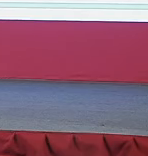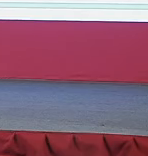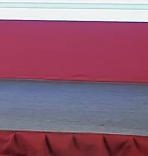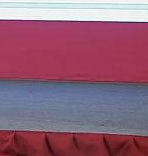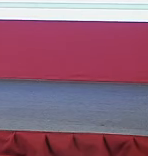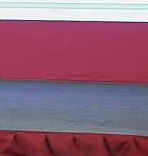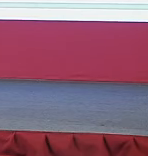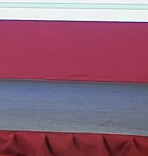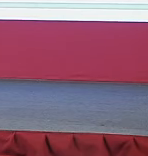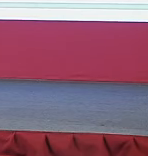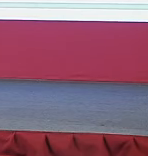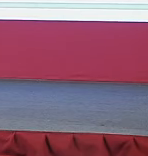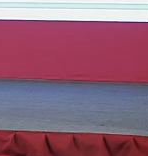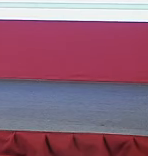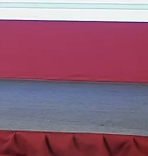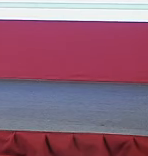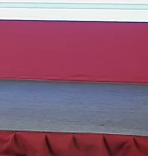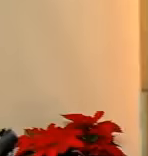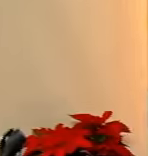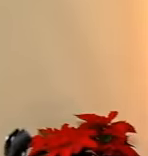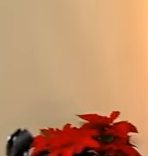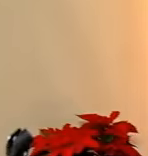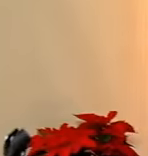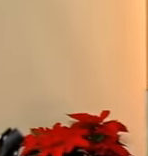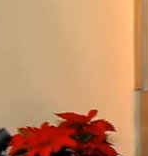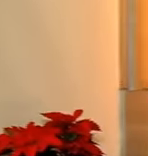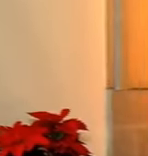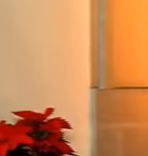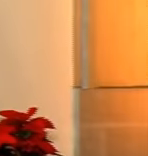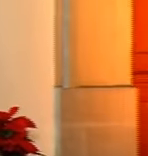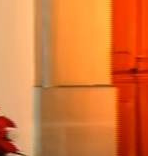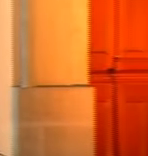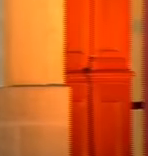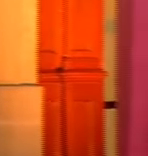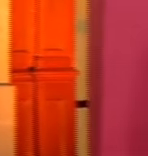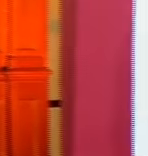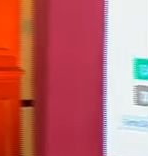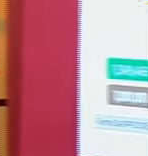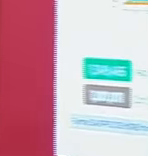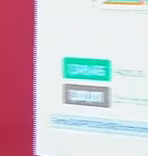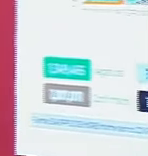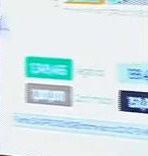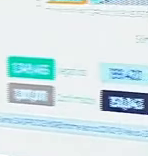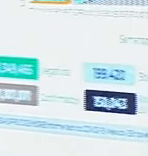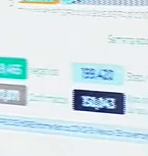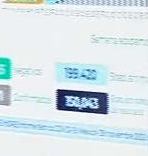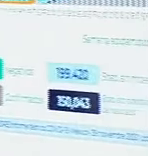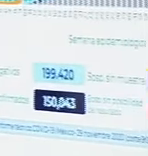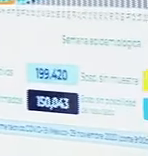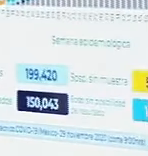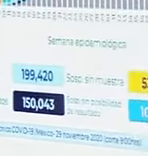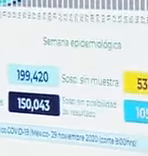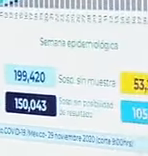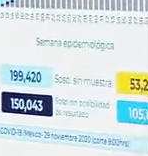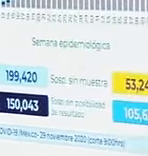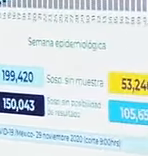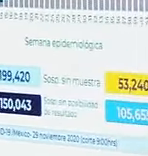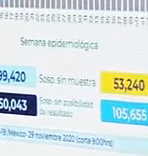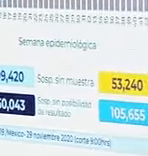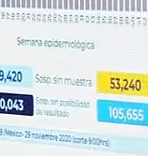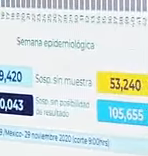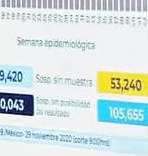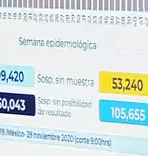clínico, sintomático, sospechoso de una enfermedad respiratoria aguda, y que algunos de ellos, a la